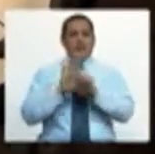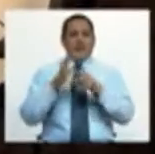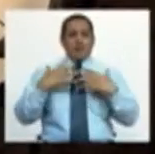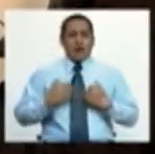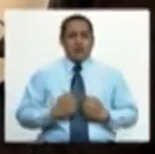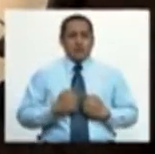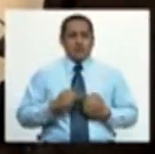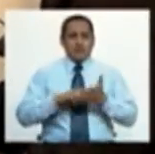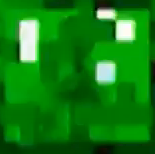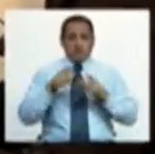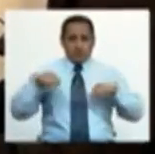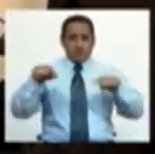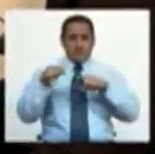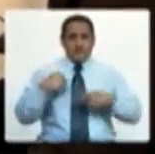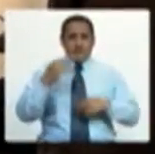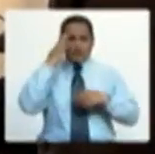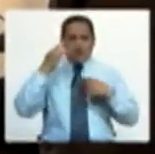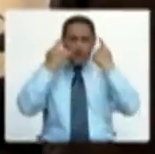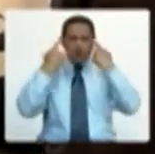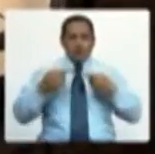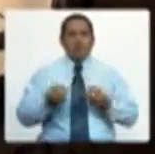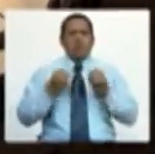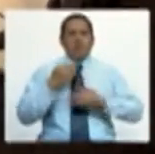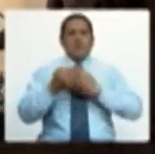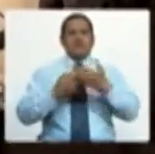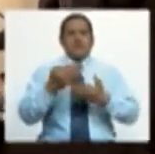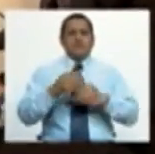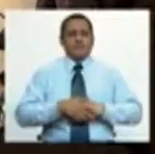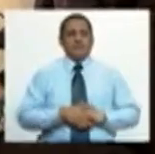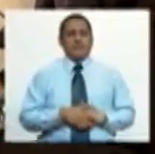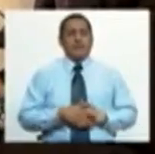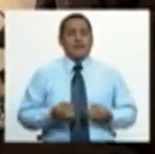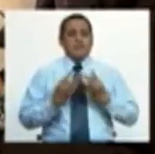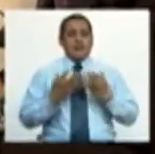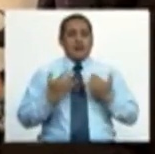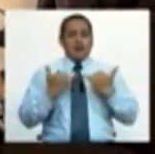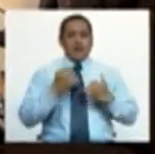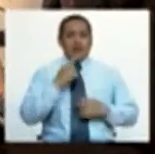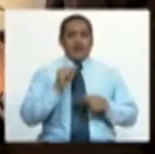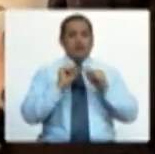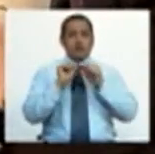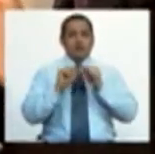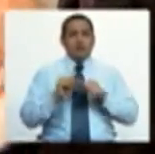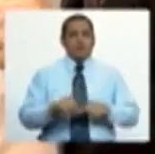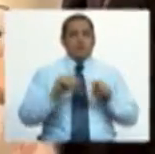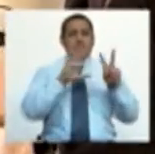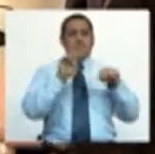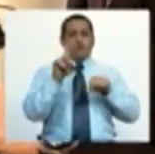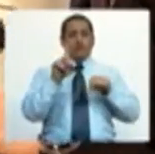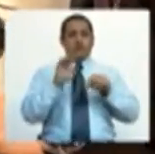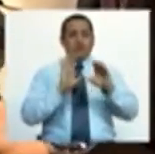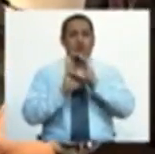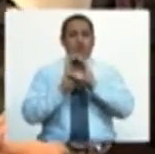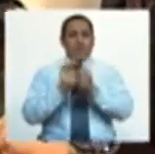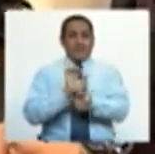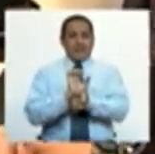legal. Supongo que ustedes están al tanto, ¿están de acuerdo también? ¿Cómo lo han tomado? Bueno, sí. De hecho, el artículo 71 del Código Procesal